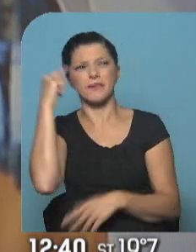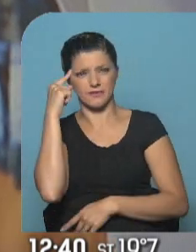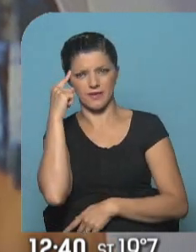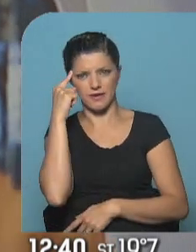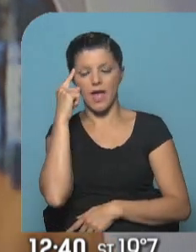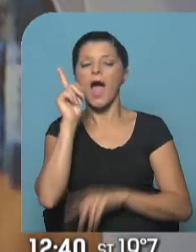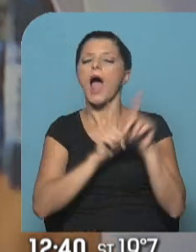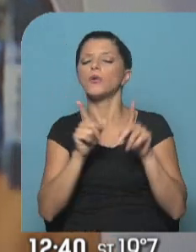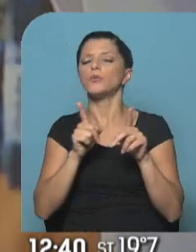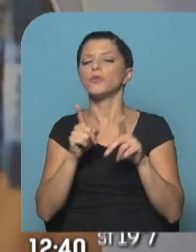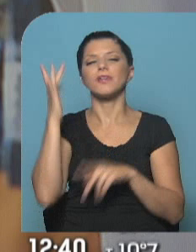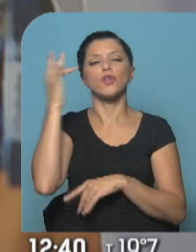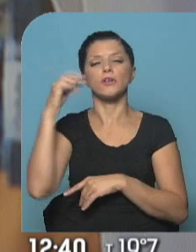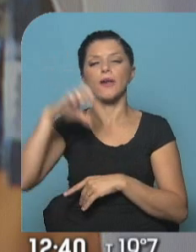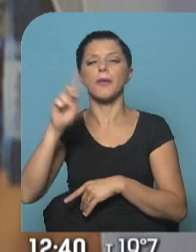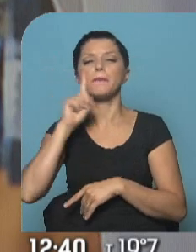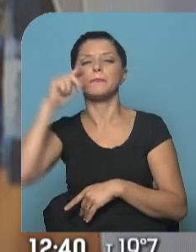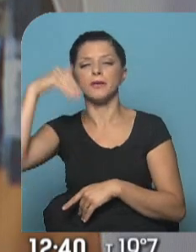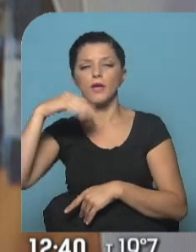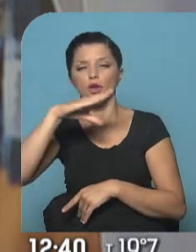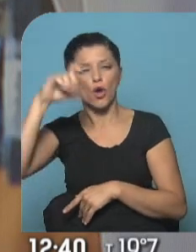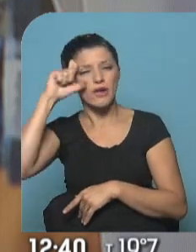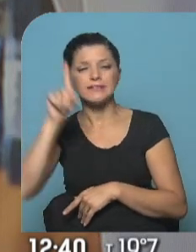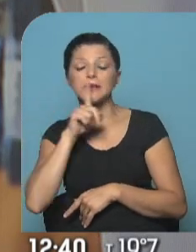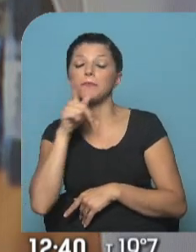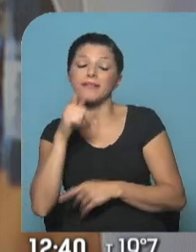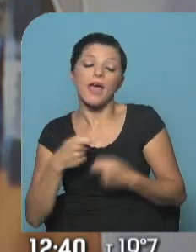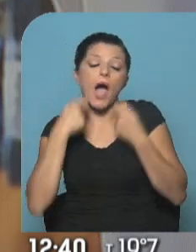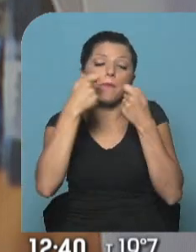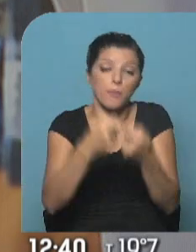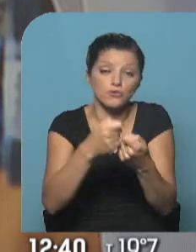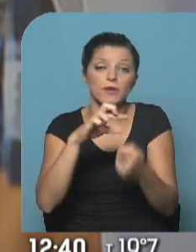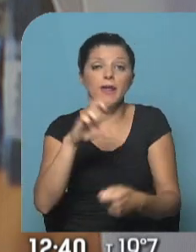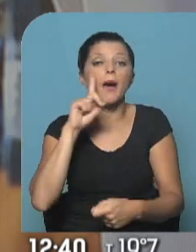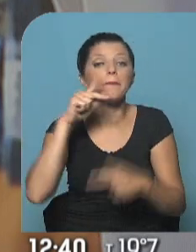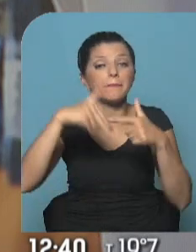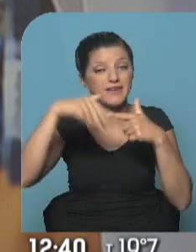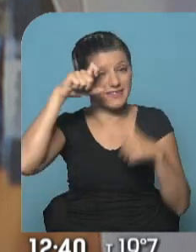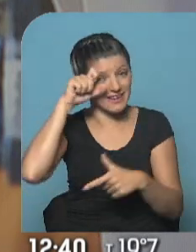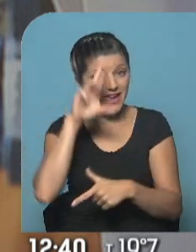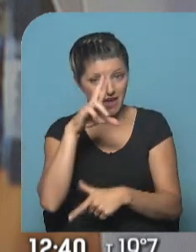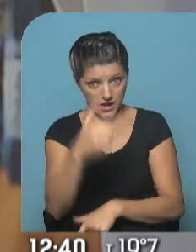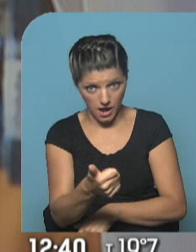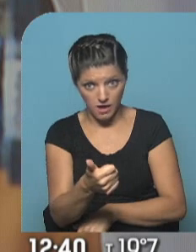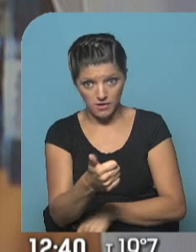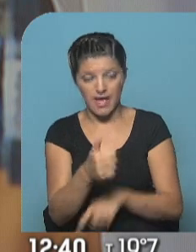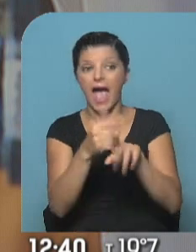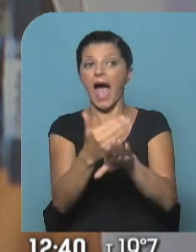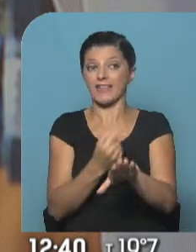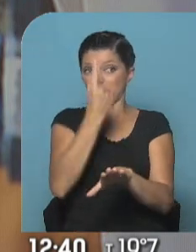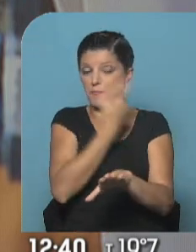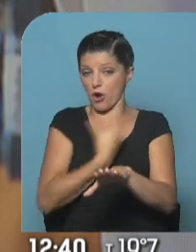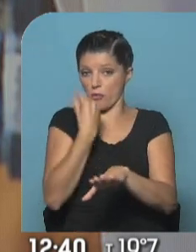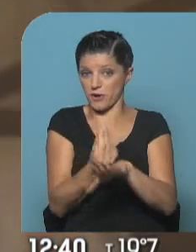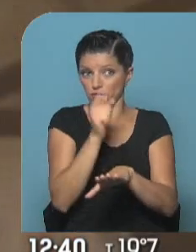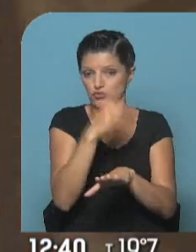va a votar efectivamente a Piñera, que hizo una campaña bastante más ortodoxa y conservadora de lo que fue su primer gobierno, que fue un gobierno más